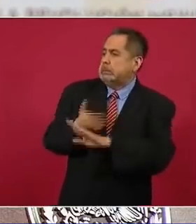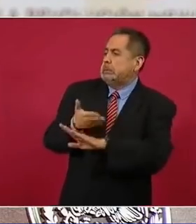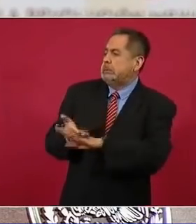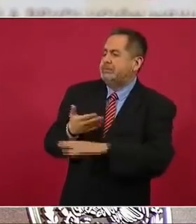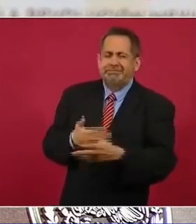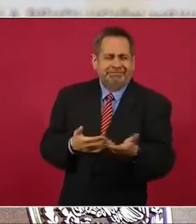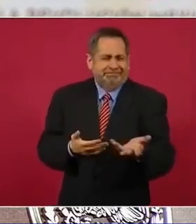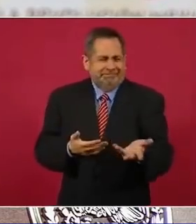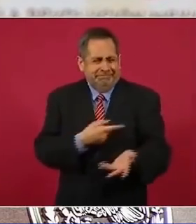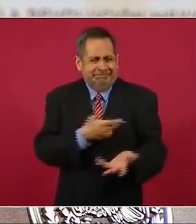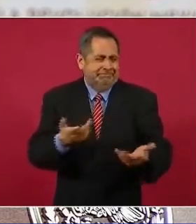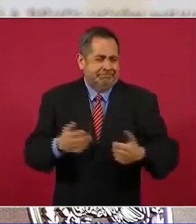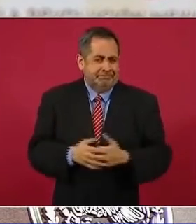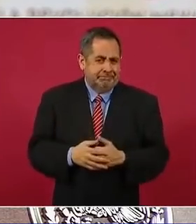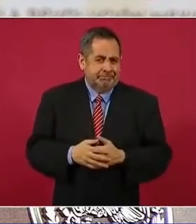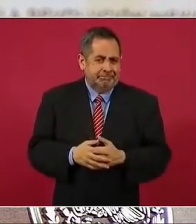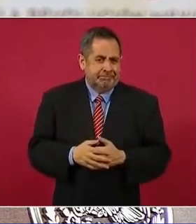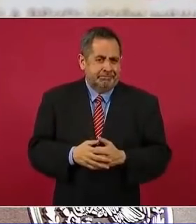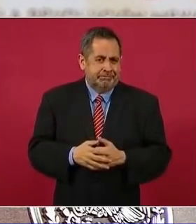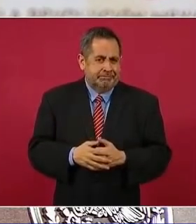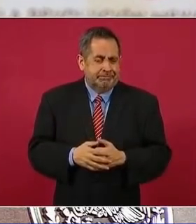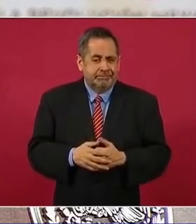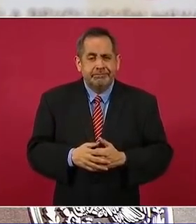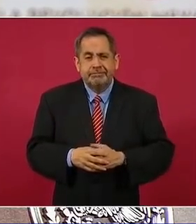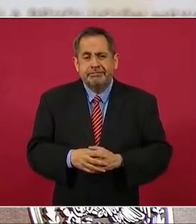Entonces, ¿pero qué dio a conocer